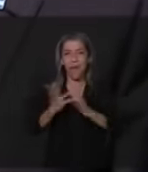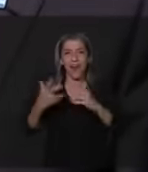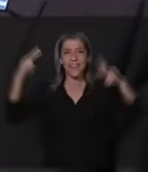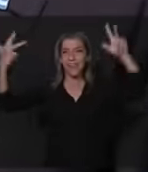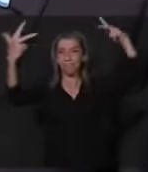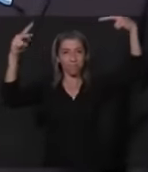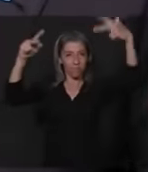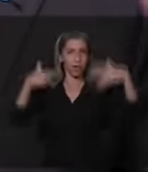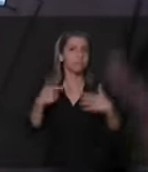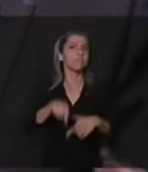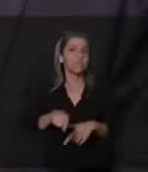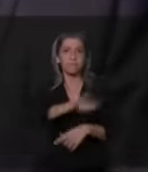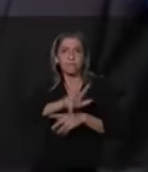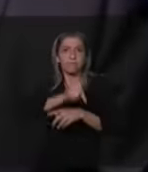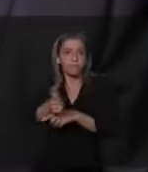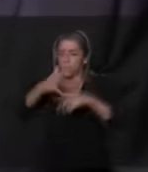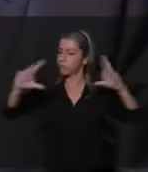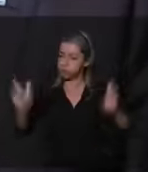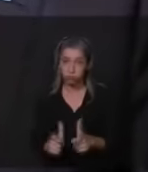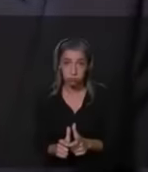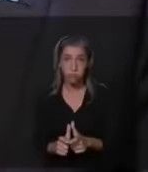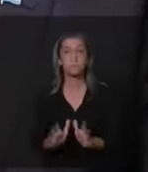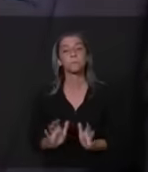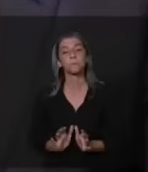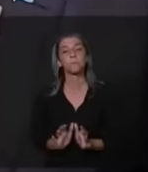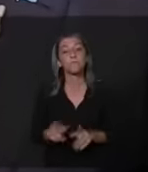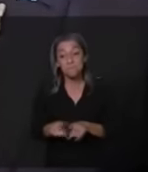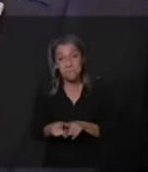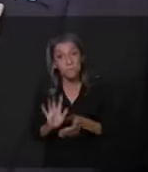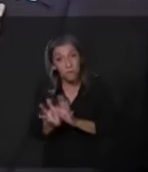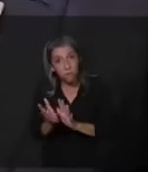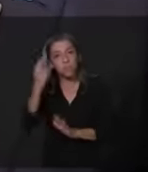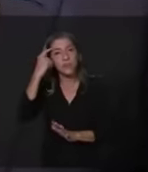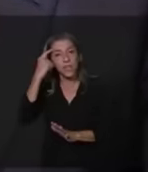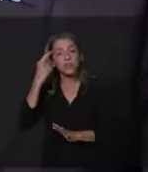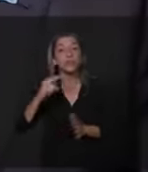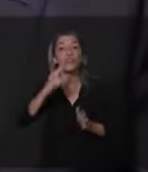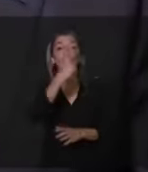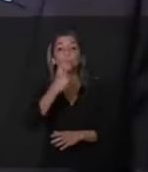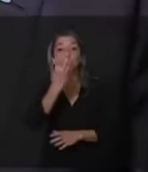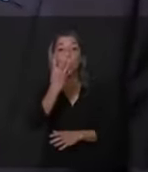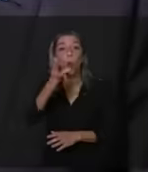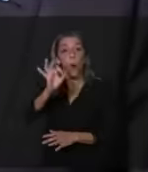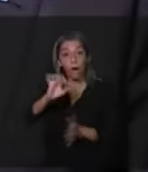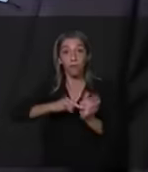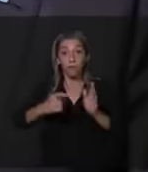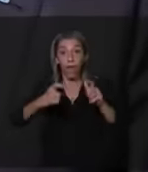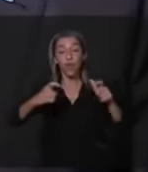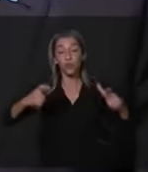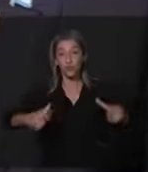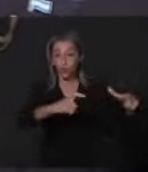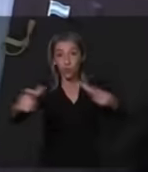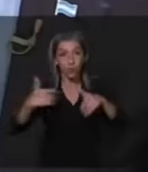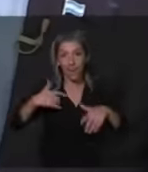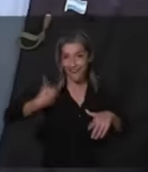el delito. He planteado lo mismo para las 140 ciudades de más de 50.000 habitantes de la Argentina.